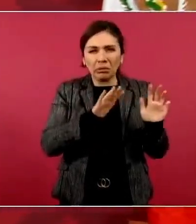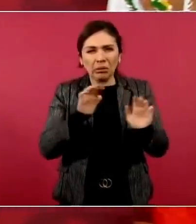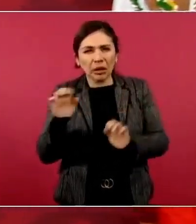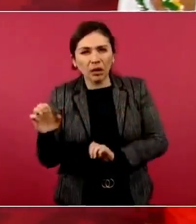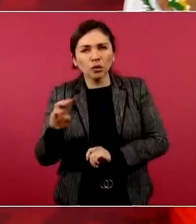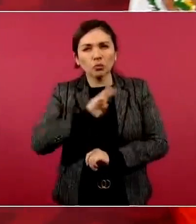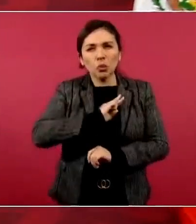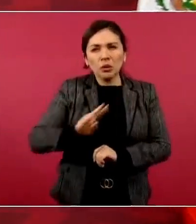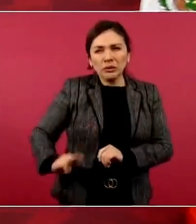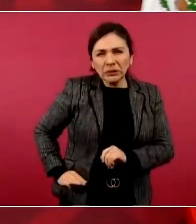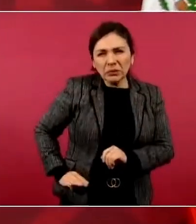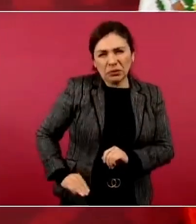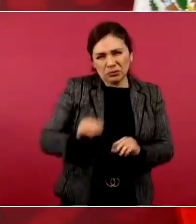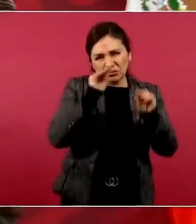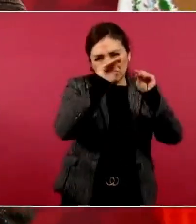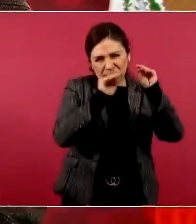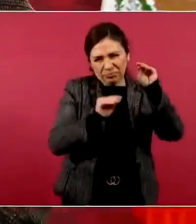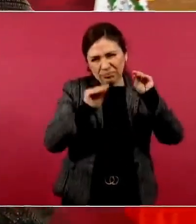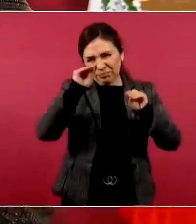municipios,